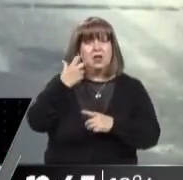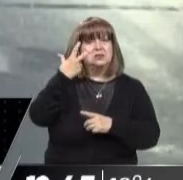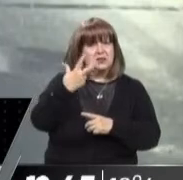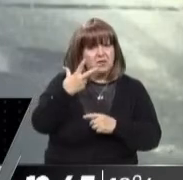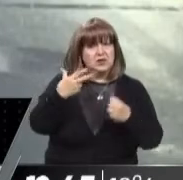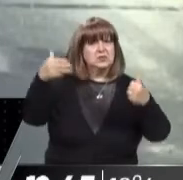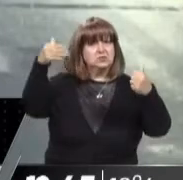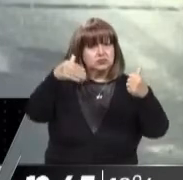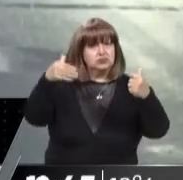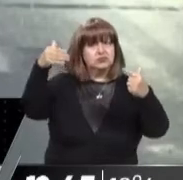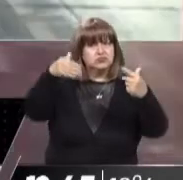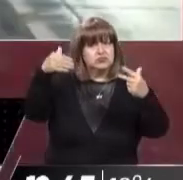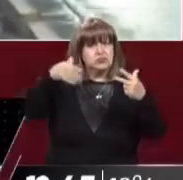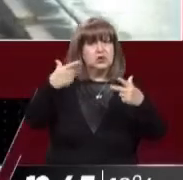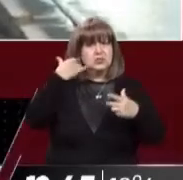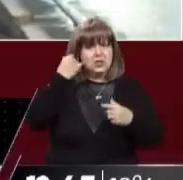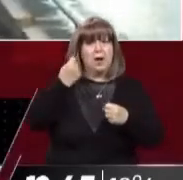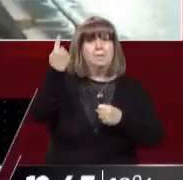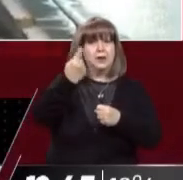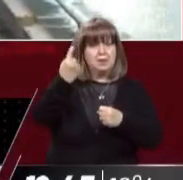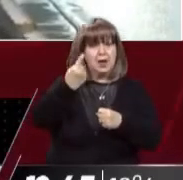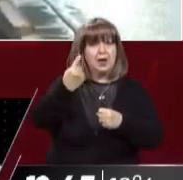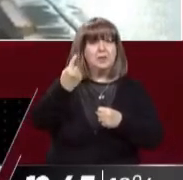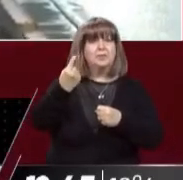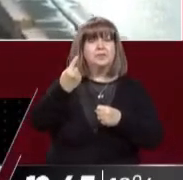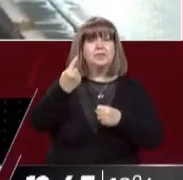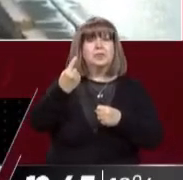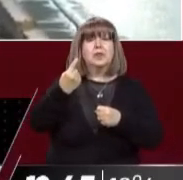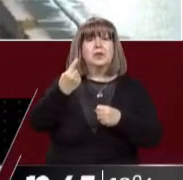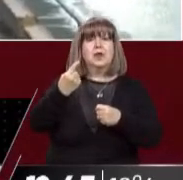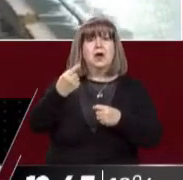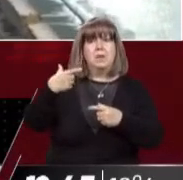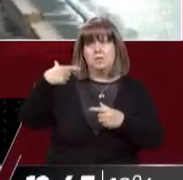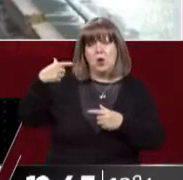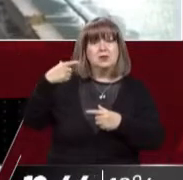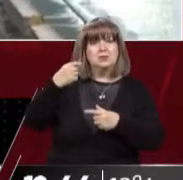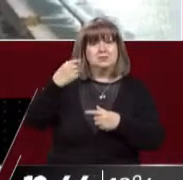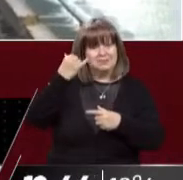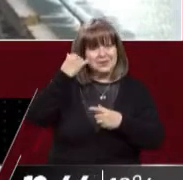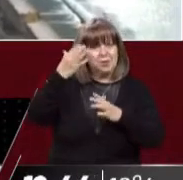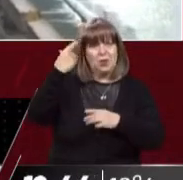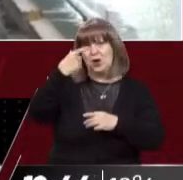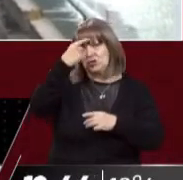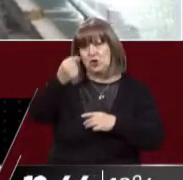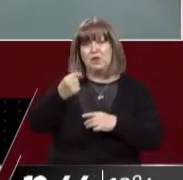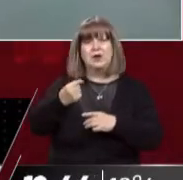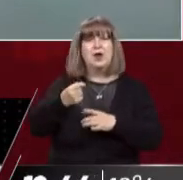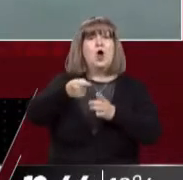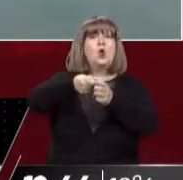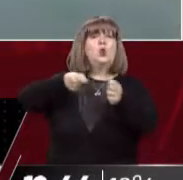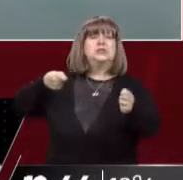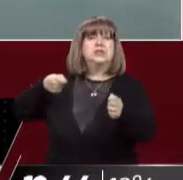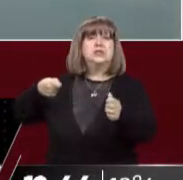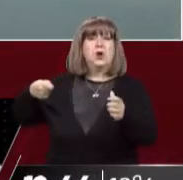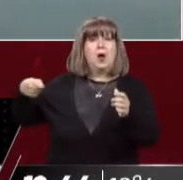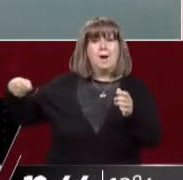ataques muy bravos, muy graves. El primero que le ocurrió acá, Luis Rodríguez, está conmigo el camarógrafo, que a un chofer sacaron un cuchillo